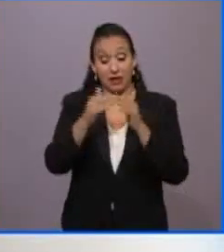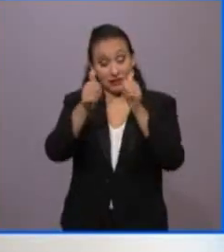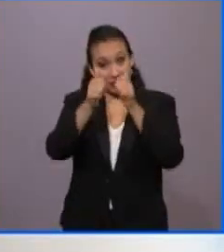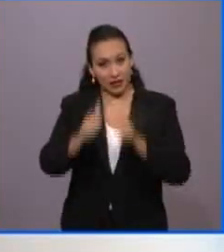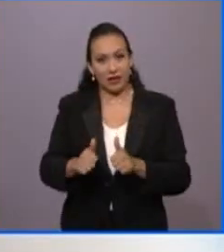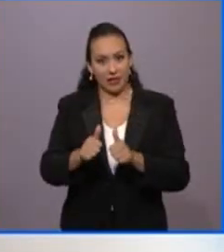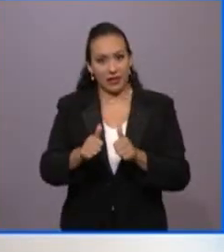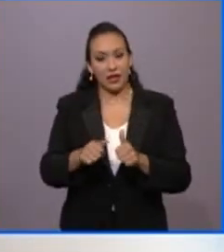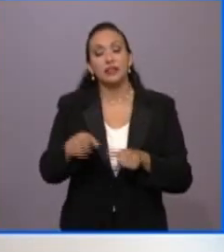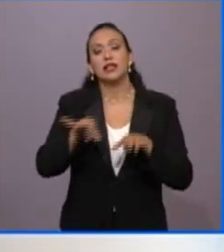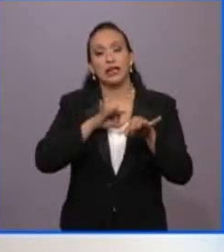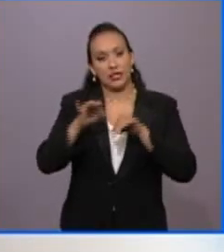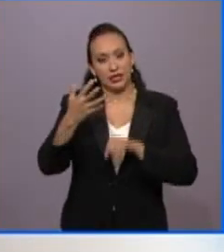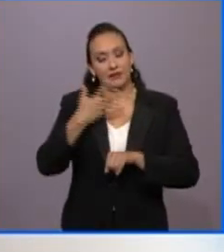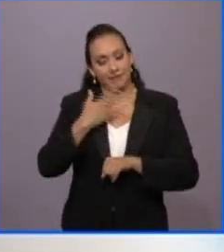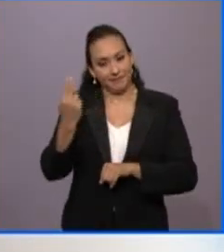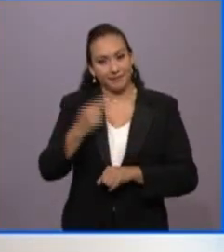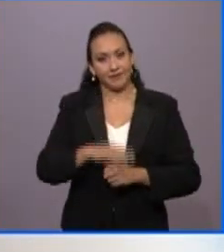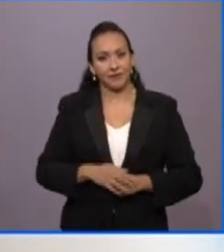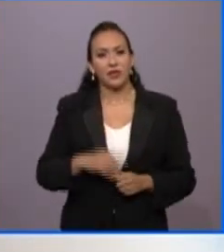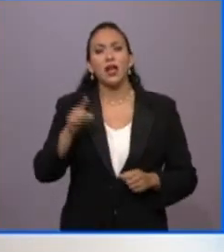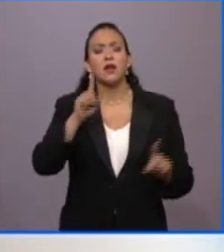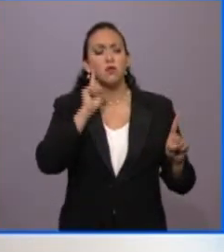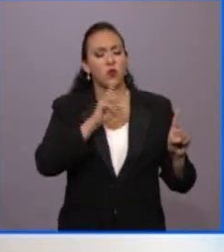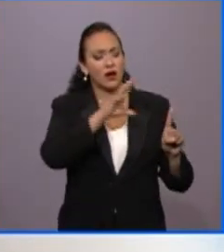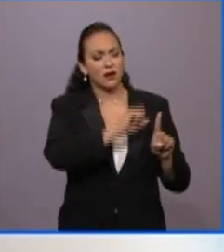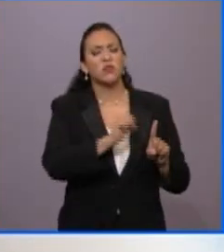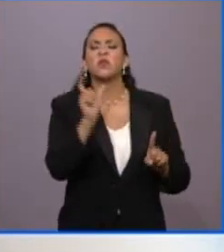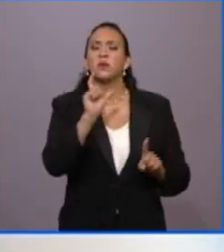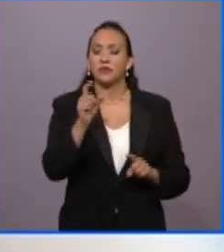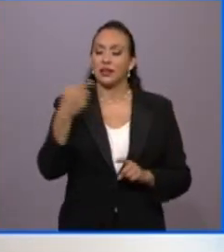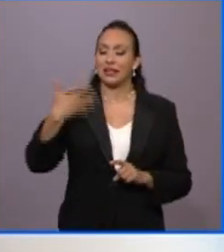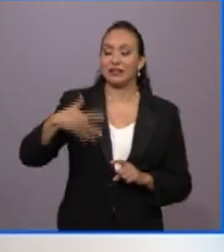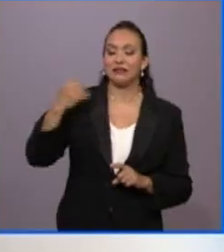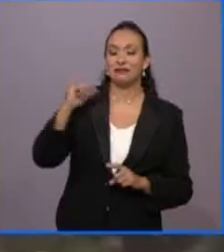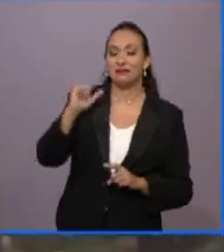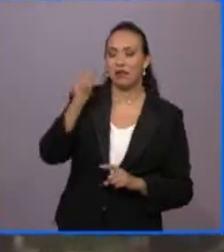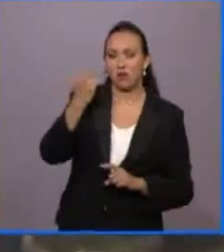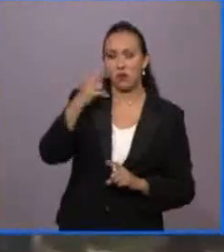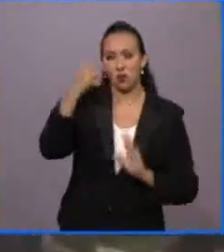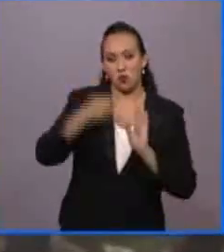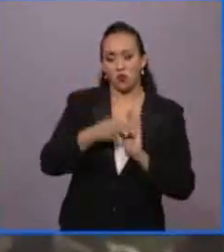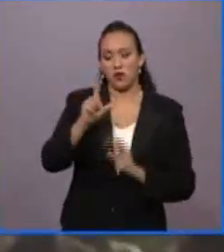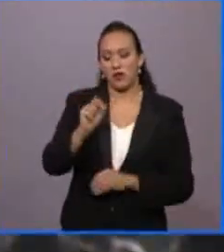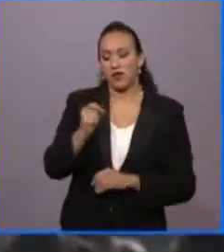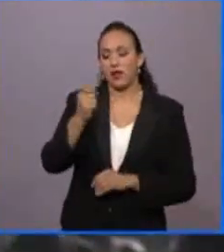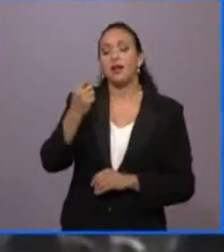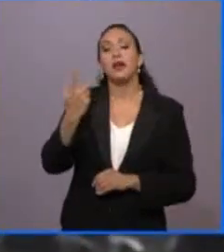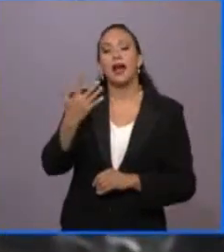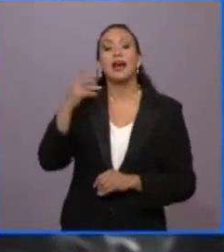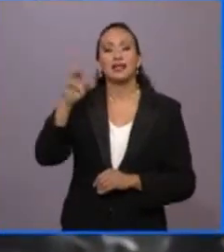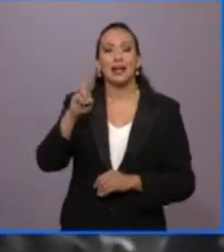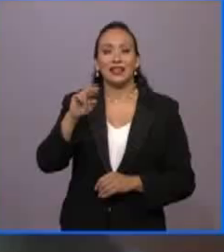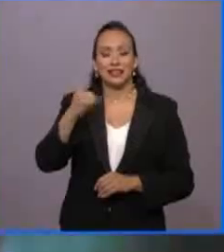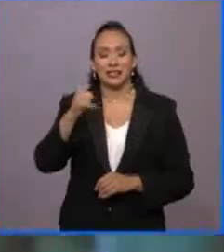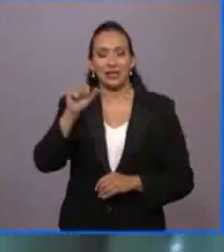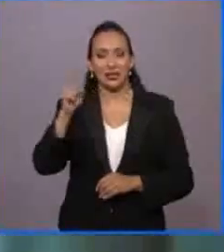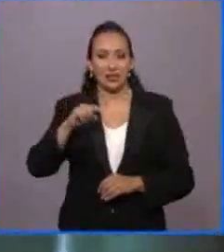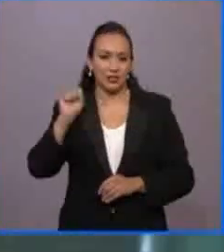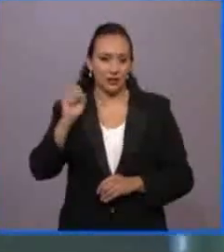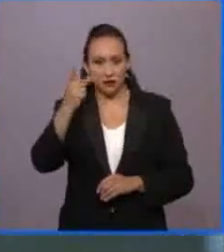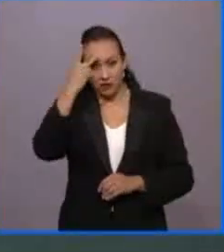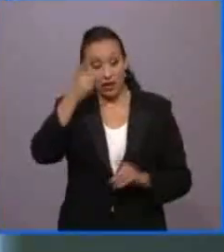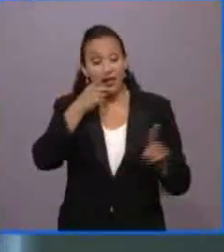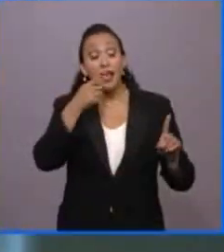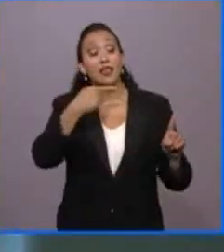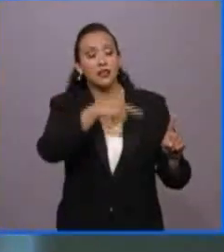domicilio fijo y contar con empleo. Ella fue detenida el 15 de julio de 2024 en Rayón, San Luis Potosí, acusada